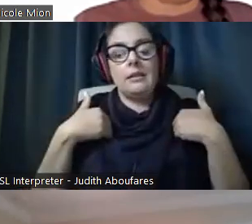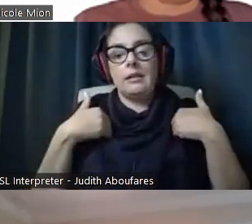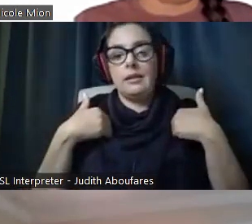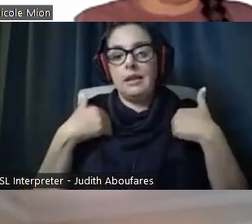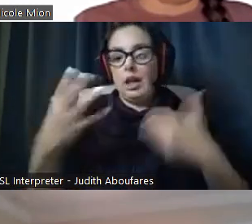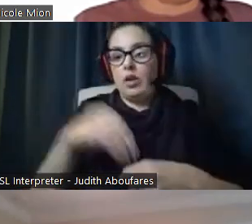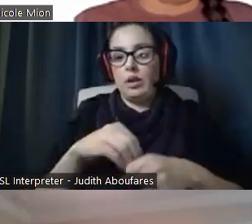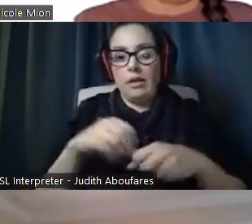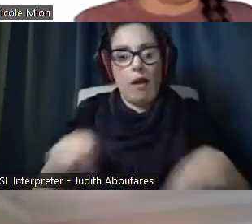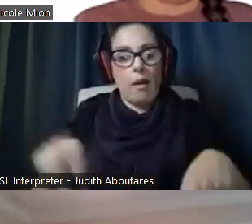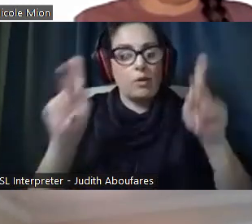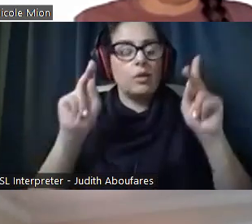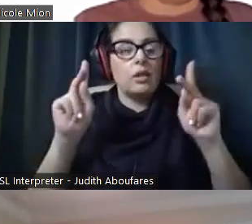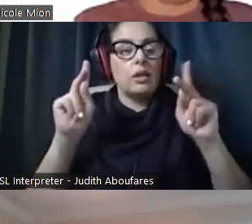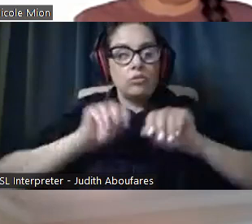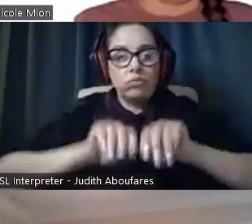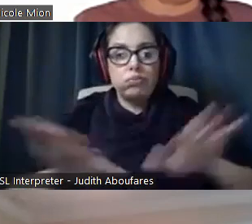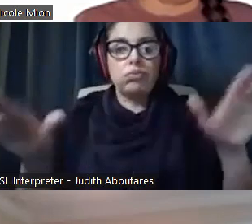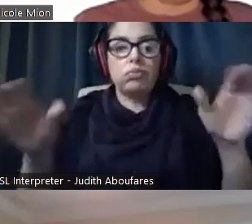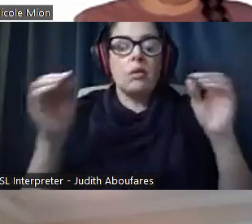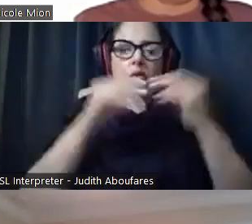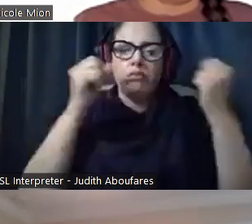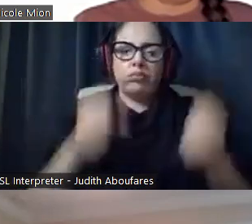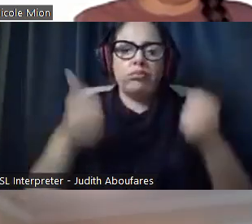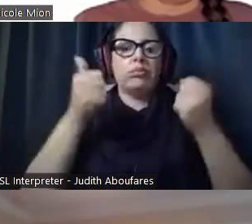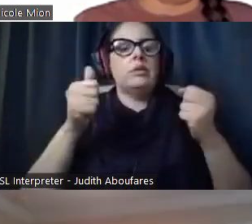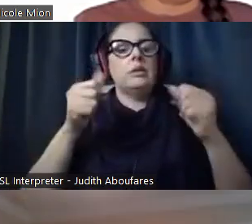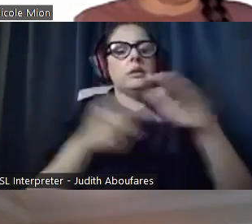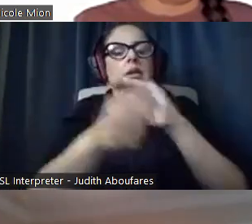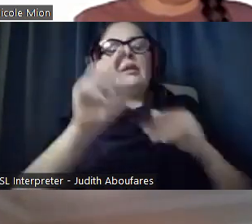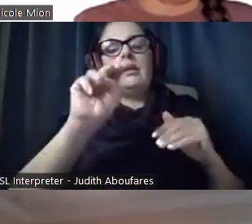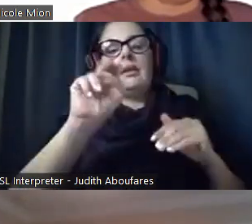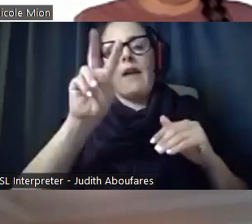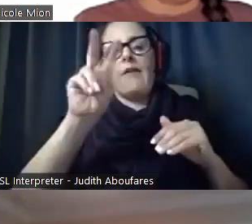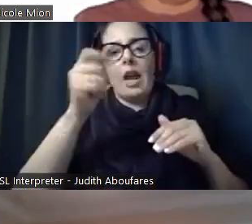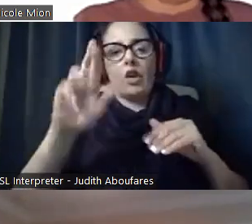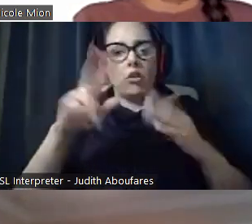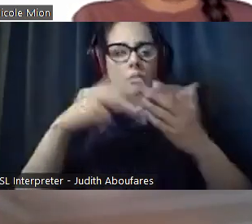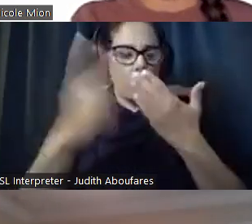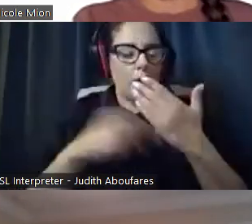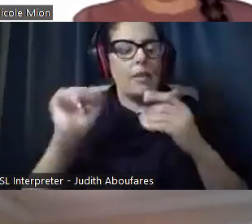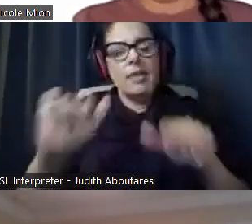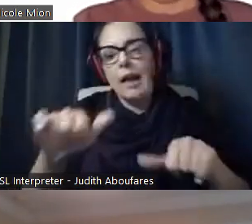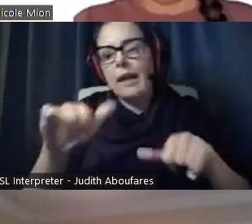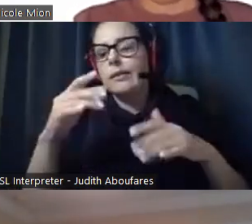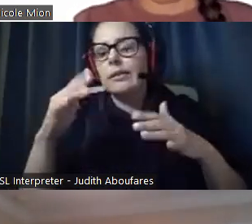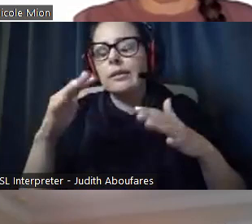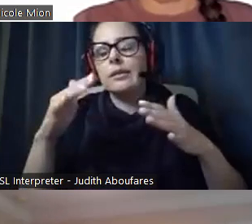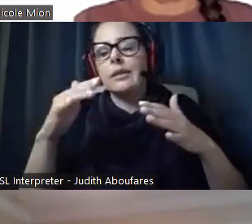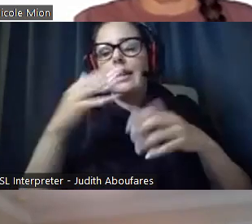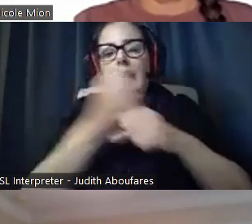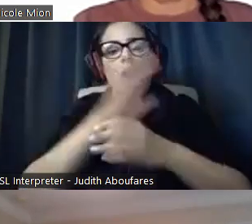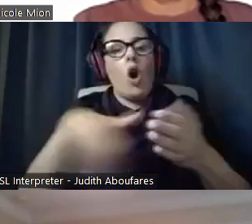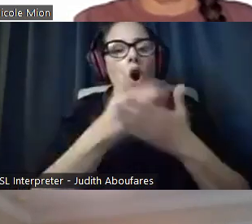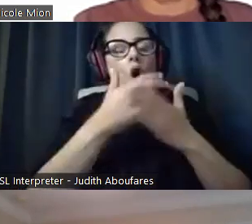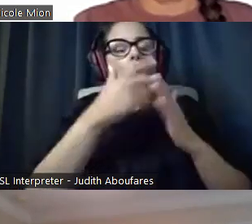de presupuesto, y el Estado ha dado la oportunidad de poder tener un programa navegador más robusto